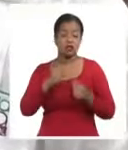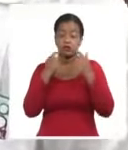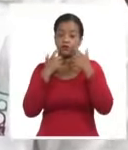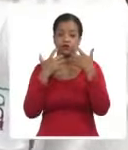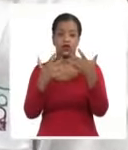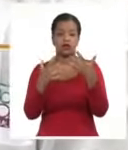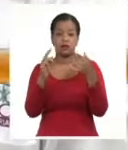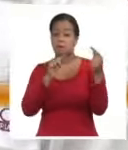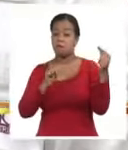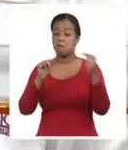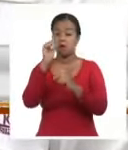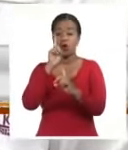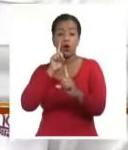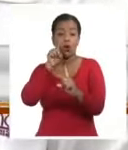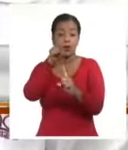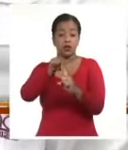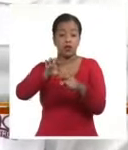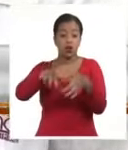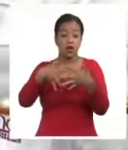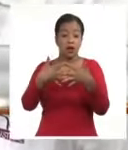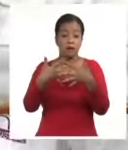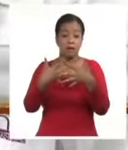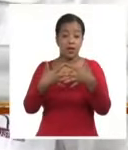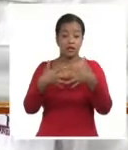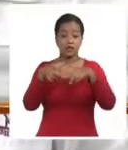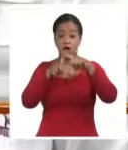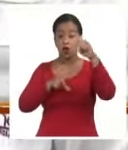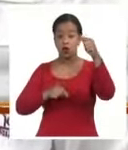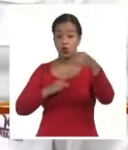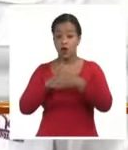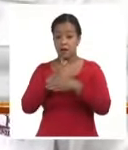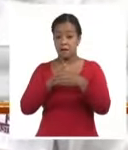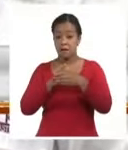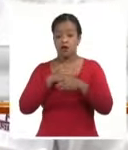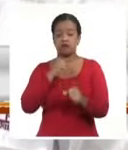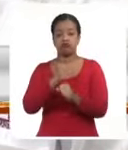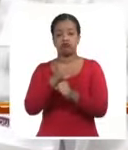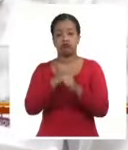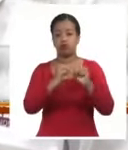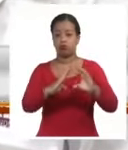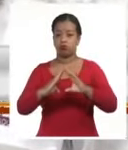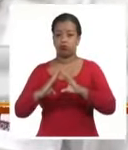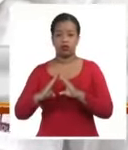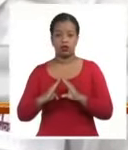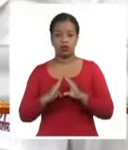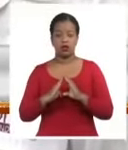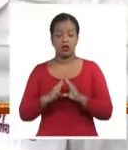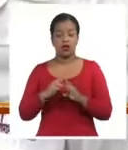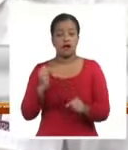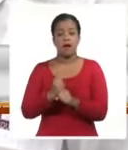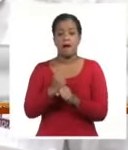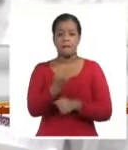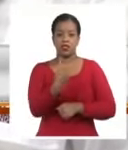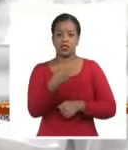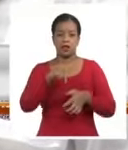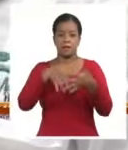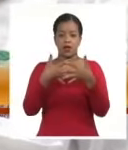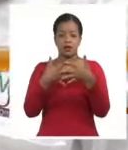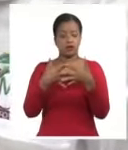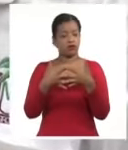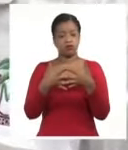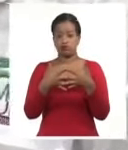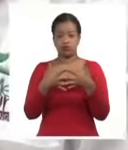tenido Agroindustrial Media Luna en La Guadita ha sido el trabajo integral con la comunidad. No ha sido un trabajo solo de Media Luna, sino